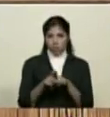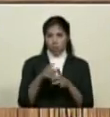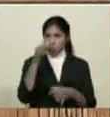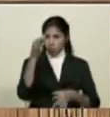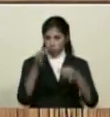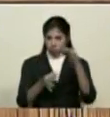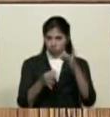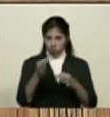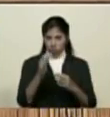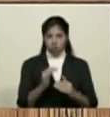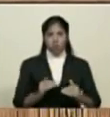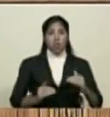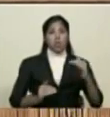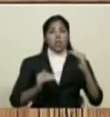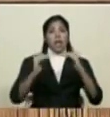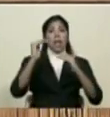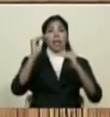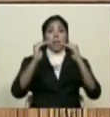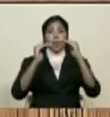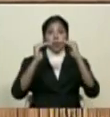para el equilibrio institucional,